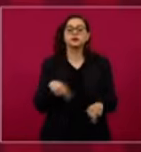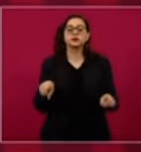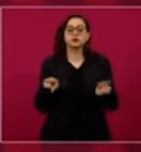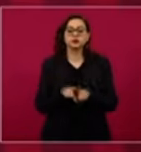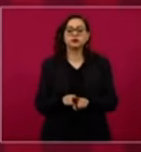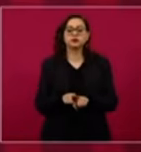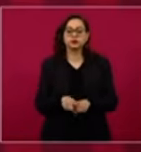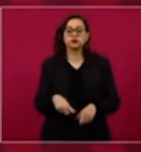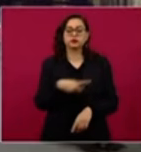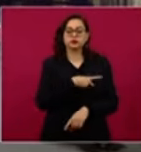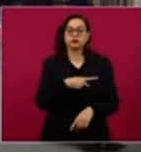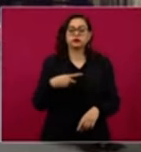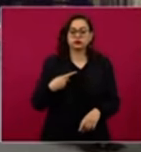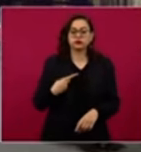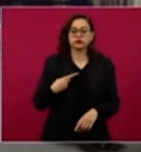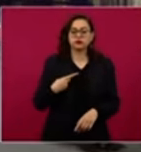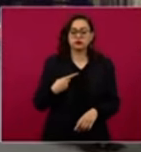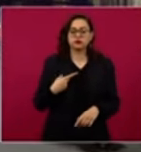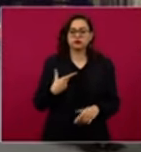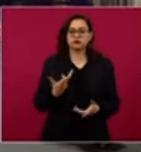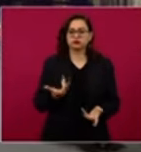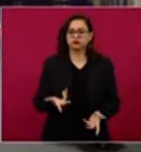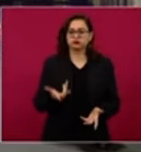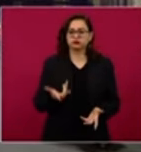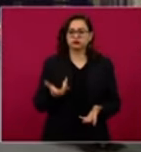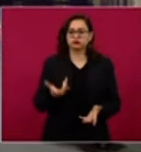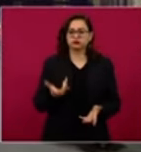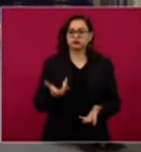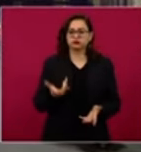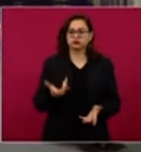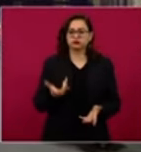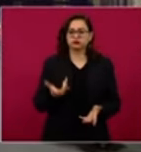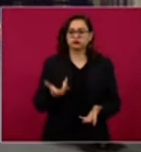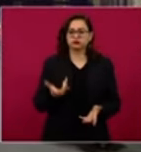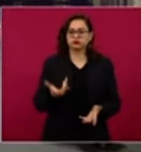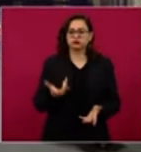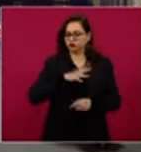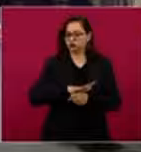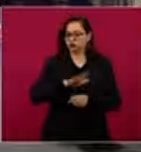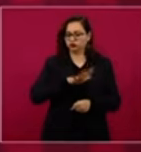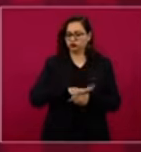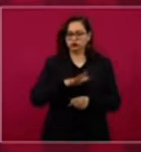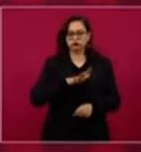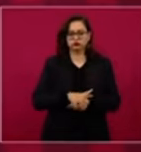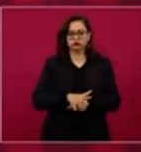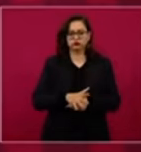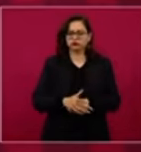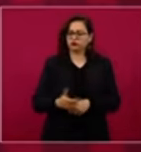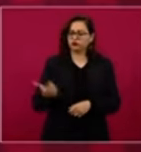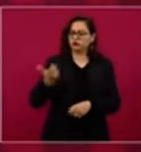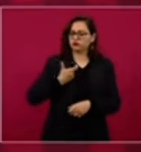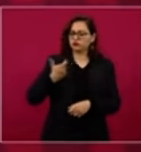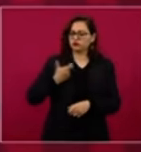nos ajustemos a un ingreso que sea moderado, que se acaben los